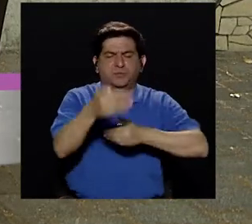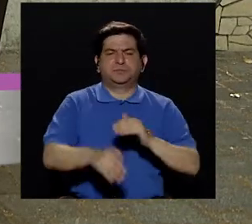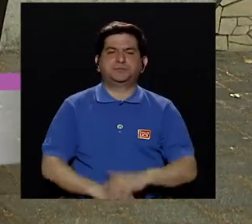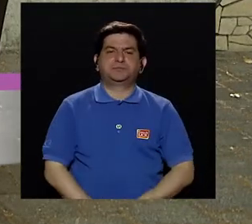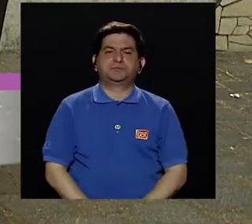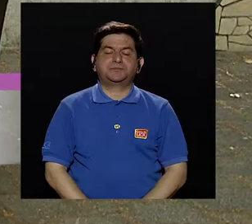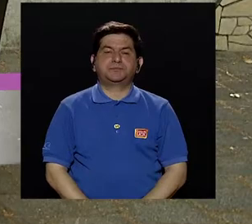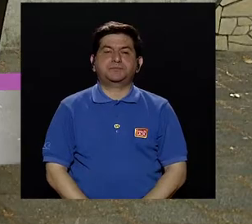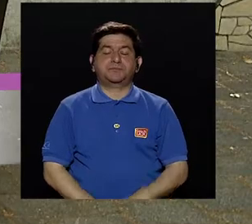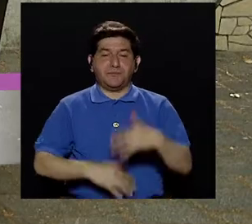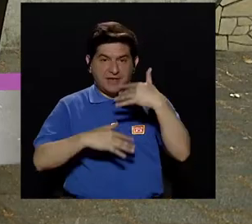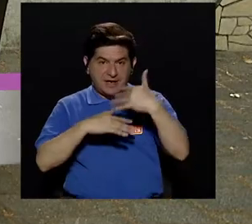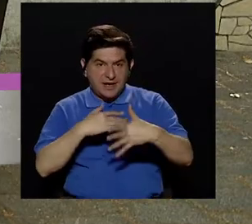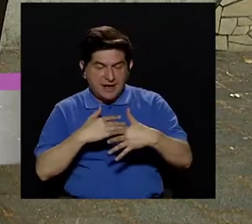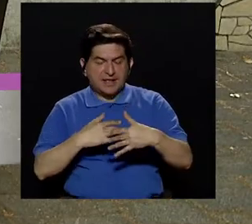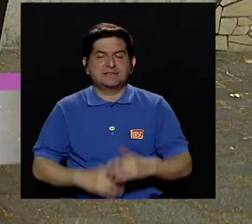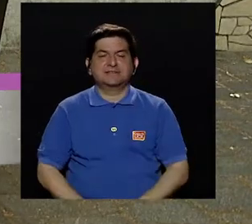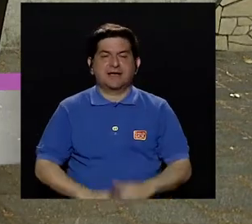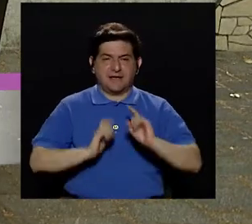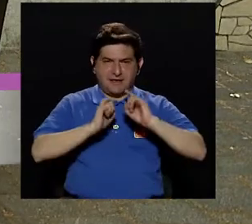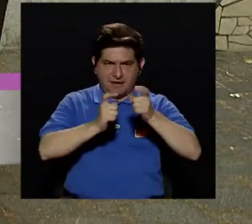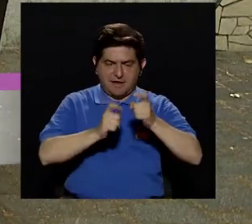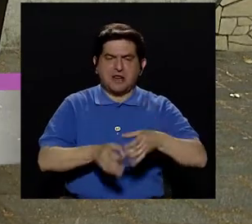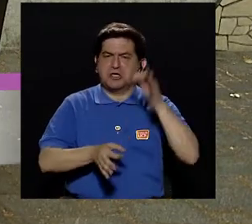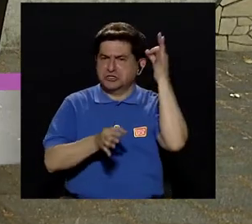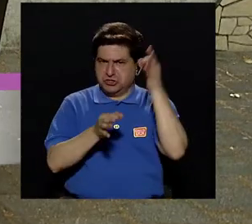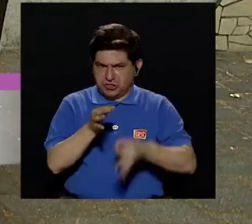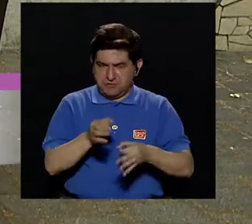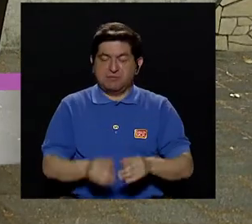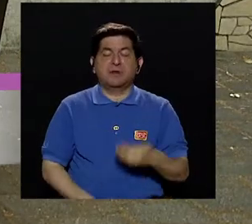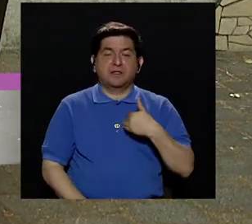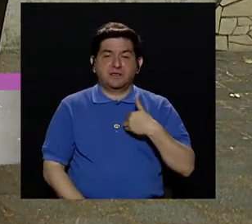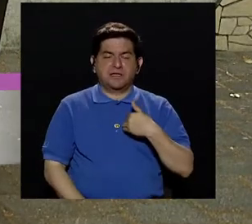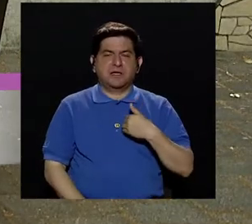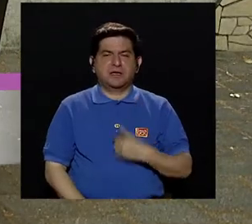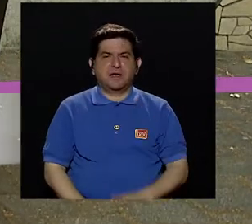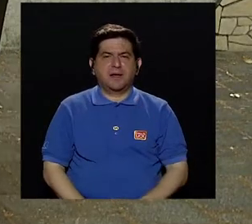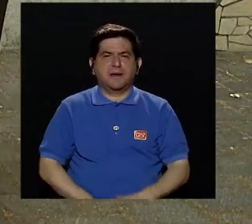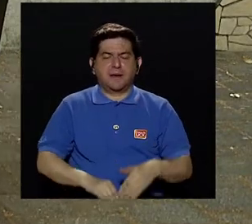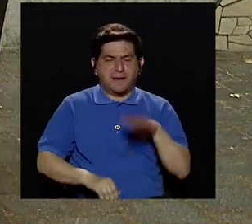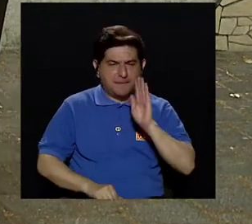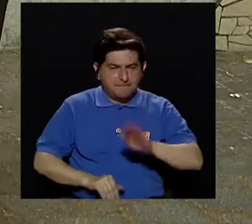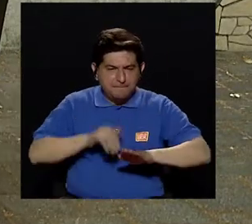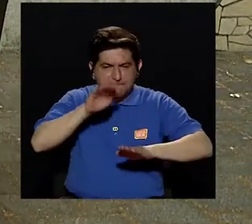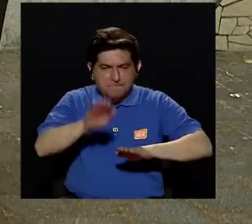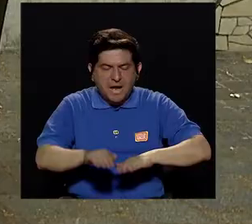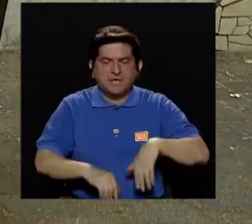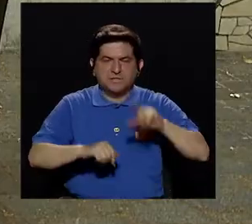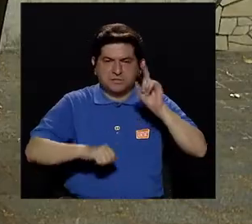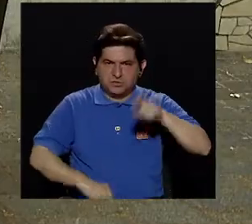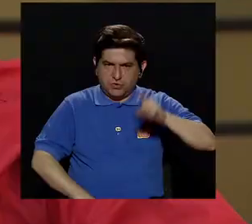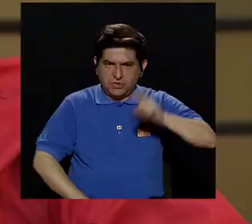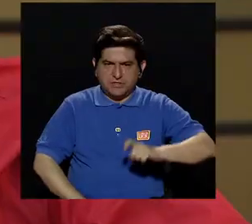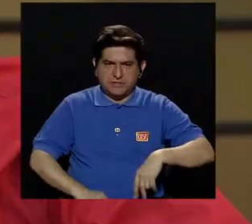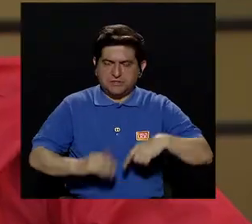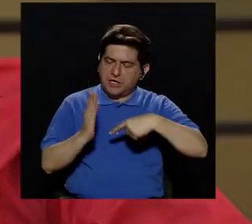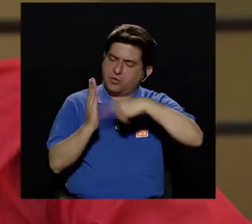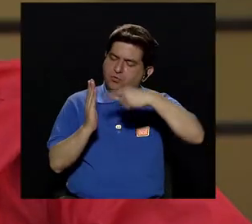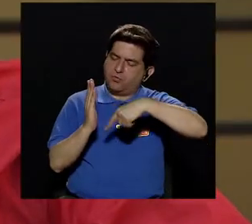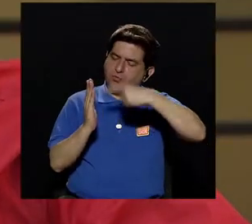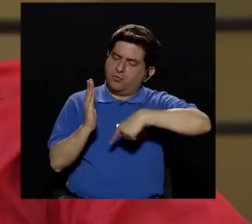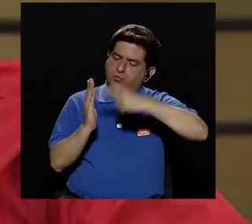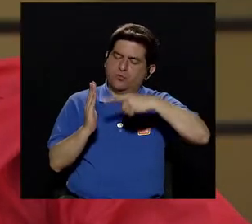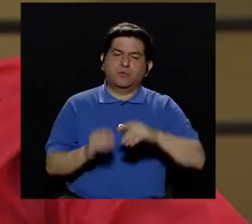Sí, la donación de sangre es en sí un procedimiento sencillo, pues sí lleva sus pasos que deben ser revisados uno a uno, ¿verdad? Sin